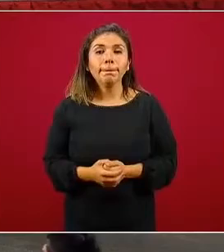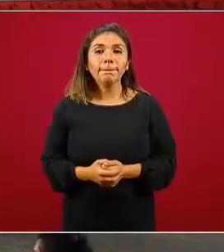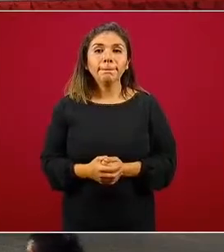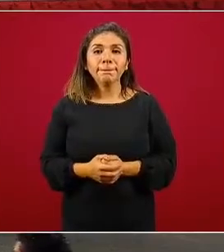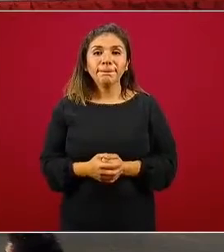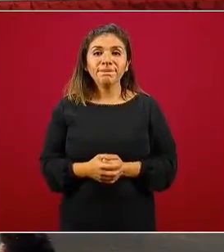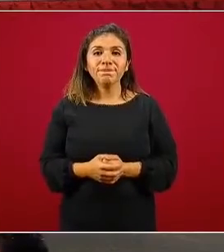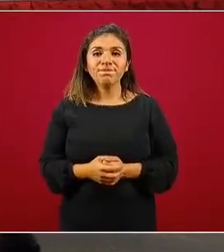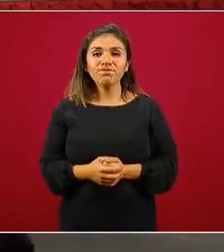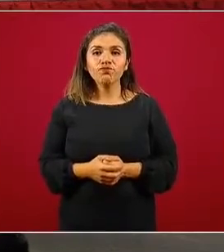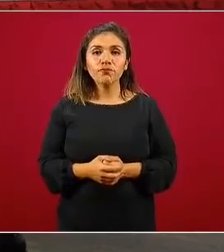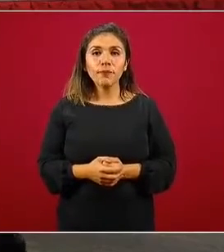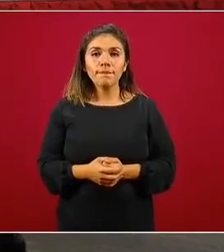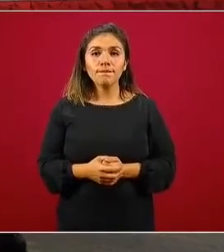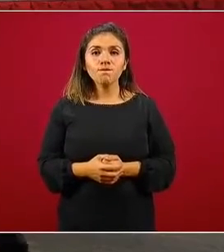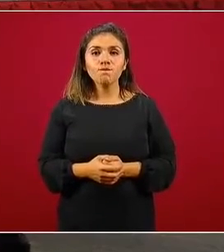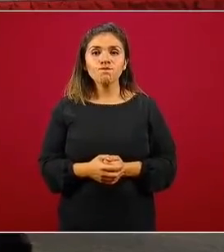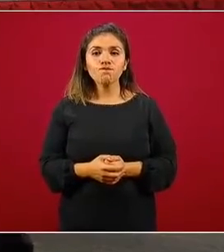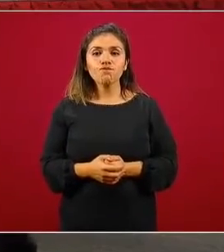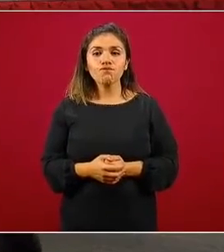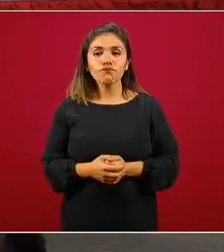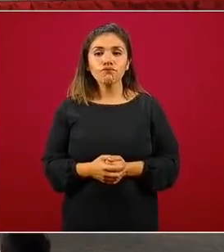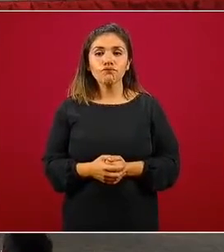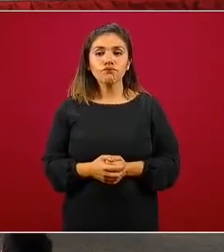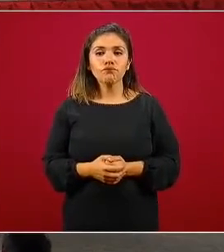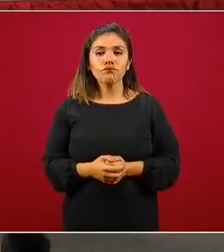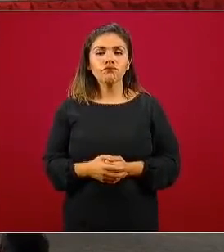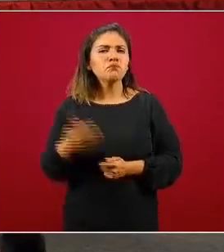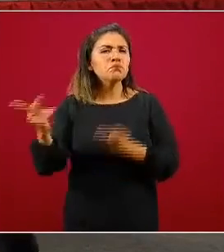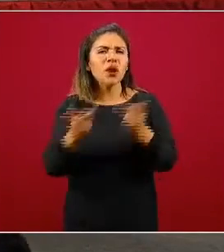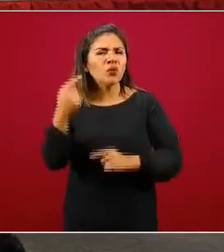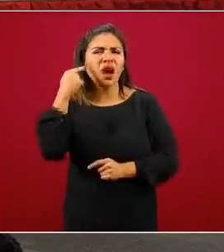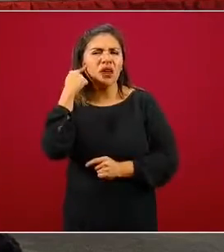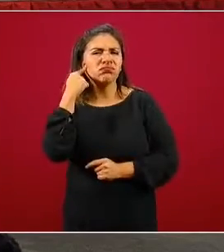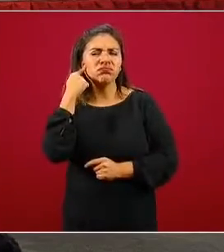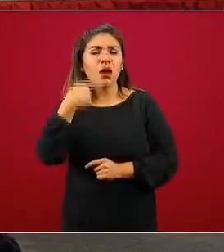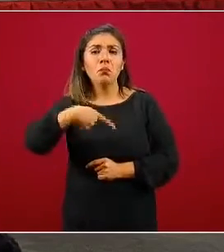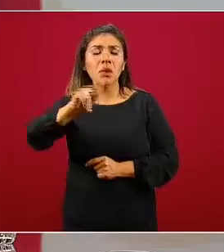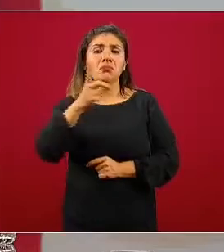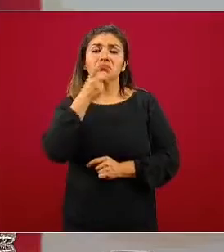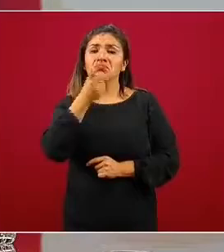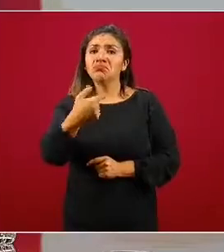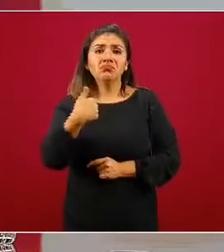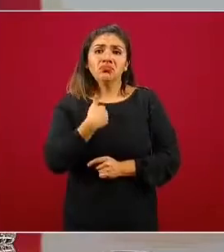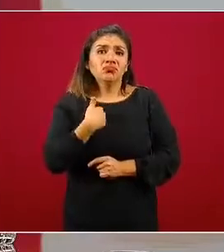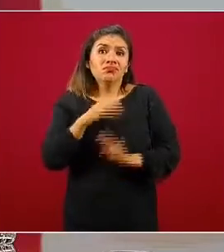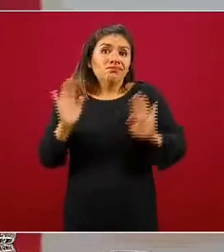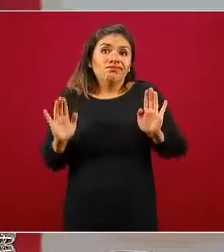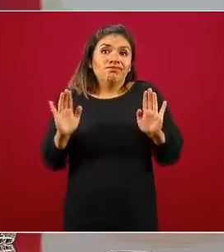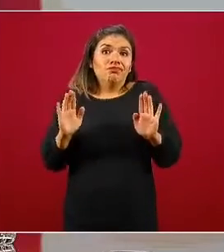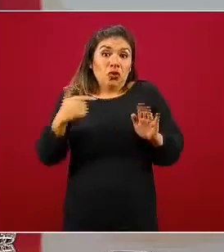nacional o no? No me correspondería decir legalmente,